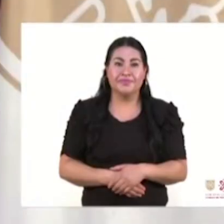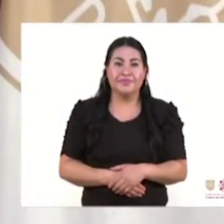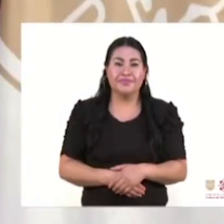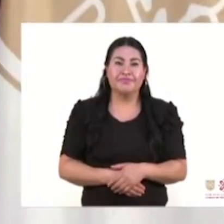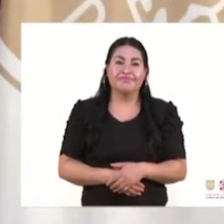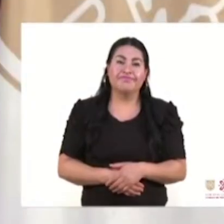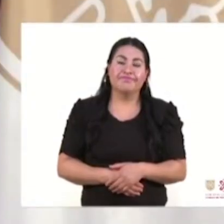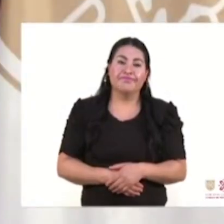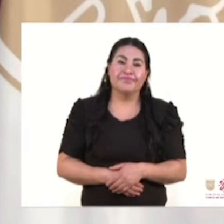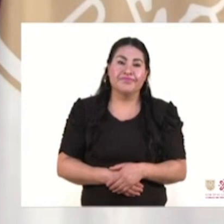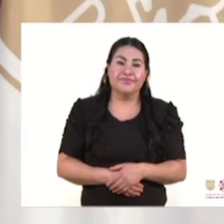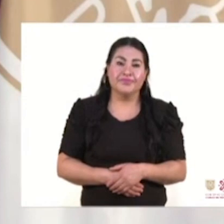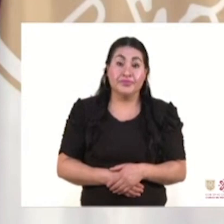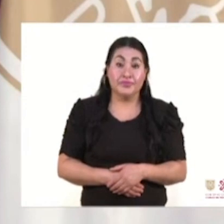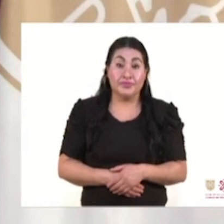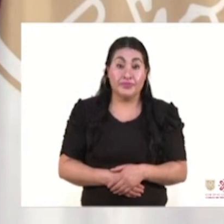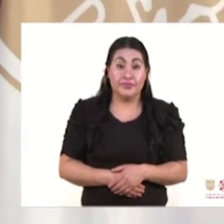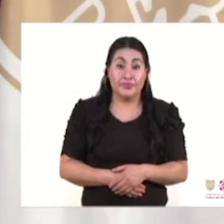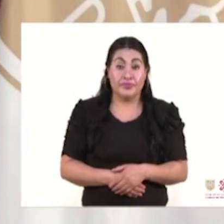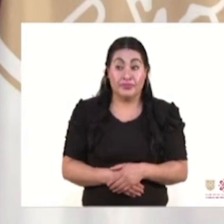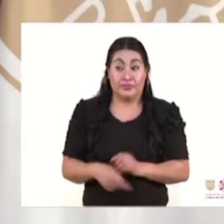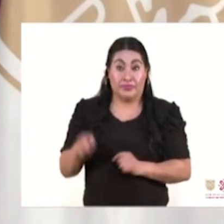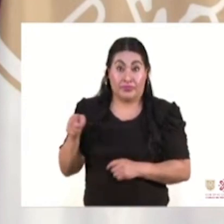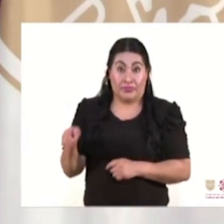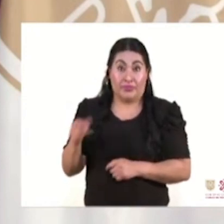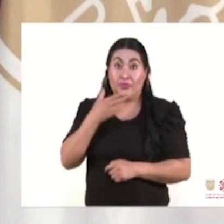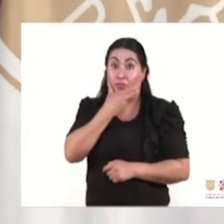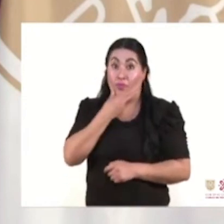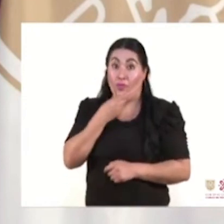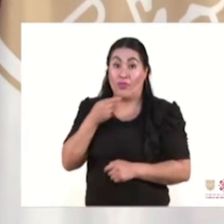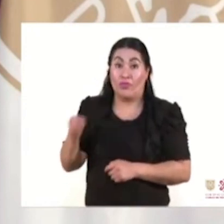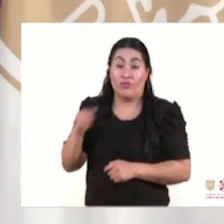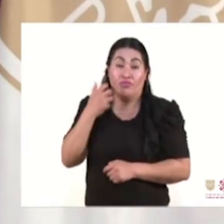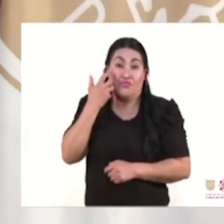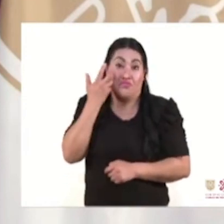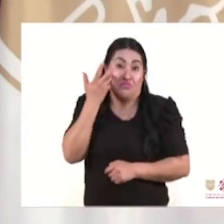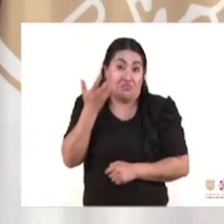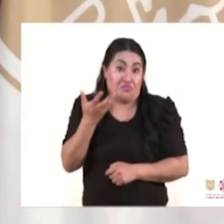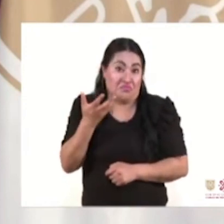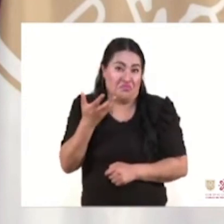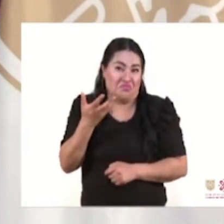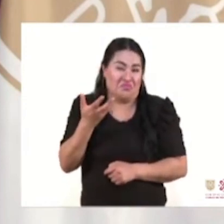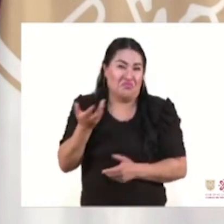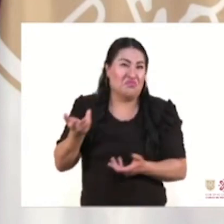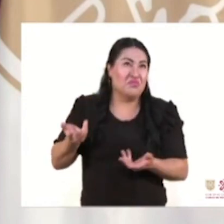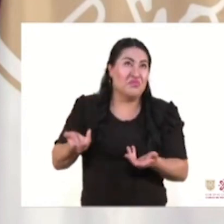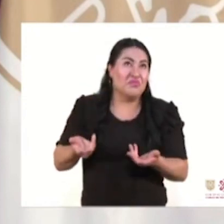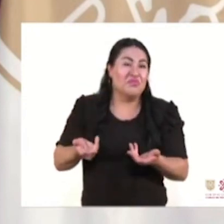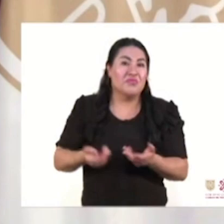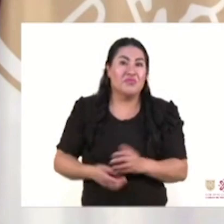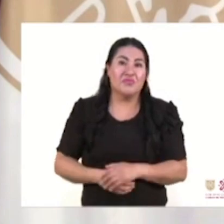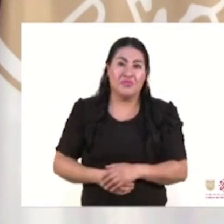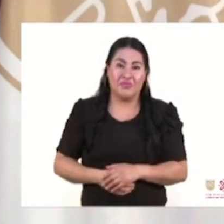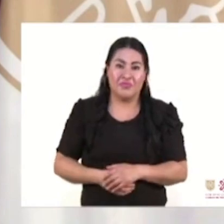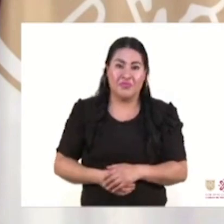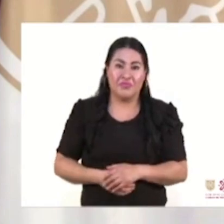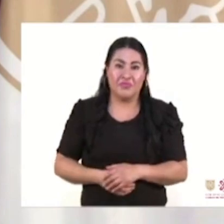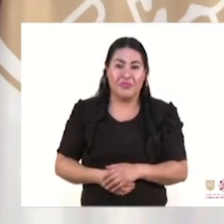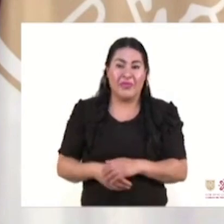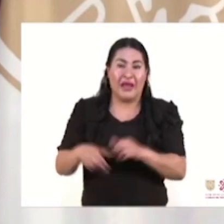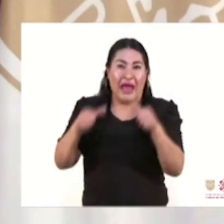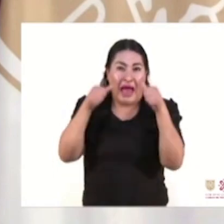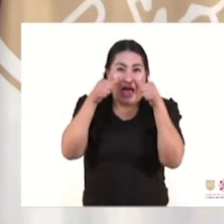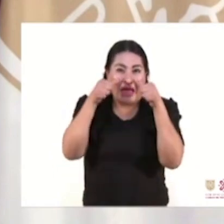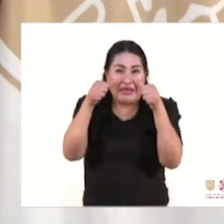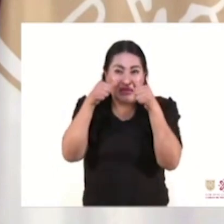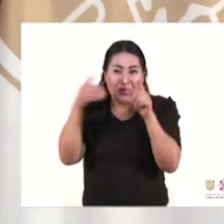lo que él quiere, supongo, mover la atención de la esencia de